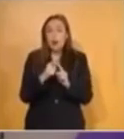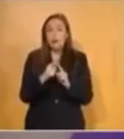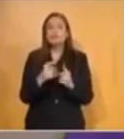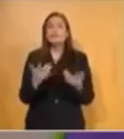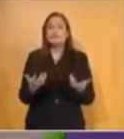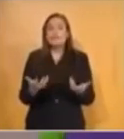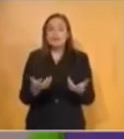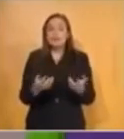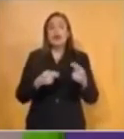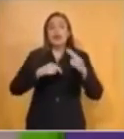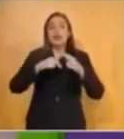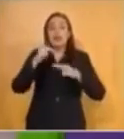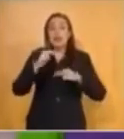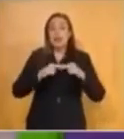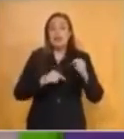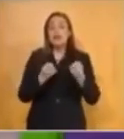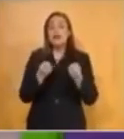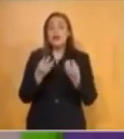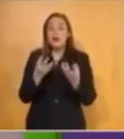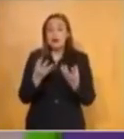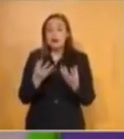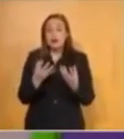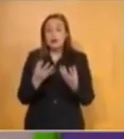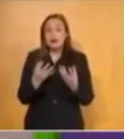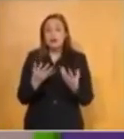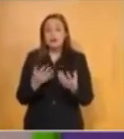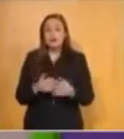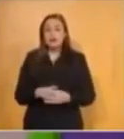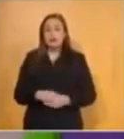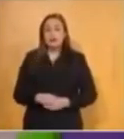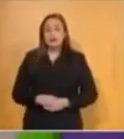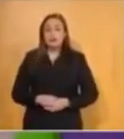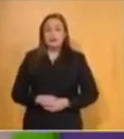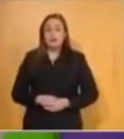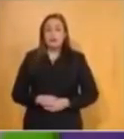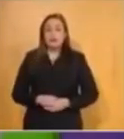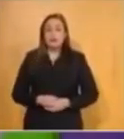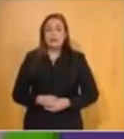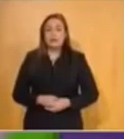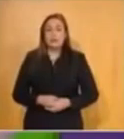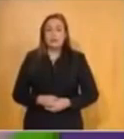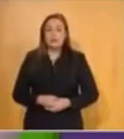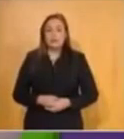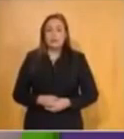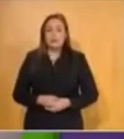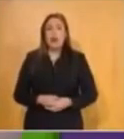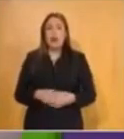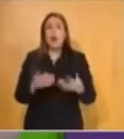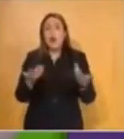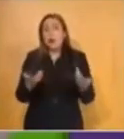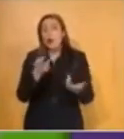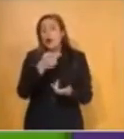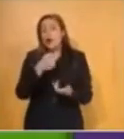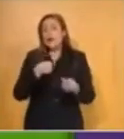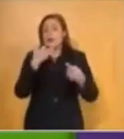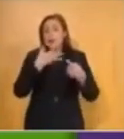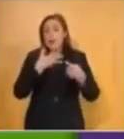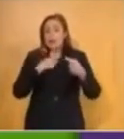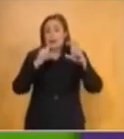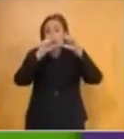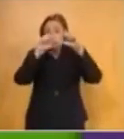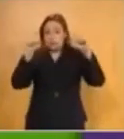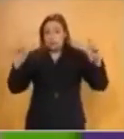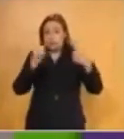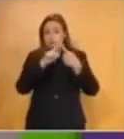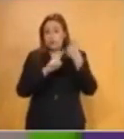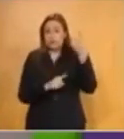el nivel, cada piso, podemos decirle así, con paneles en la historieta o en la tira cómica. Entonces tenemos one tier. This is the